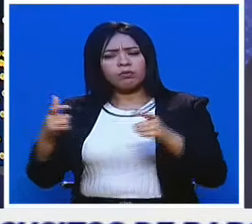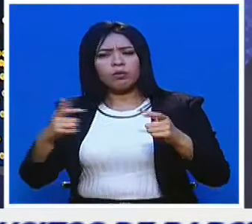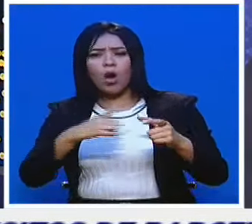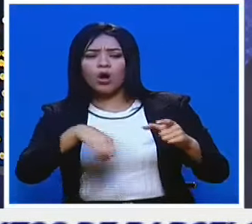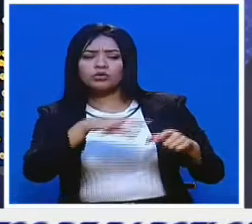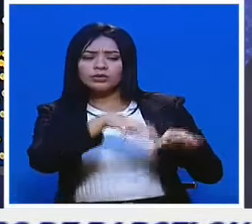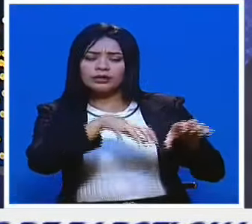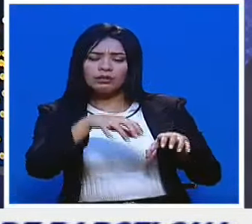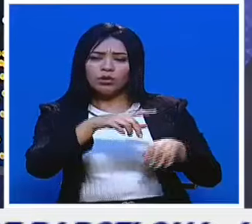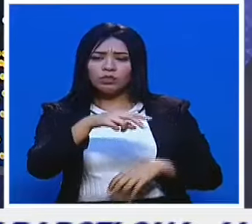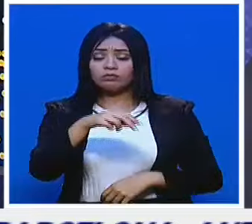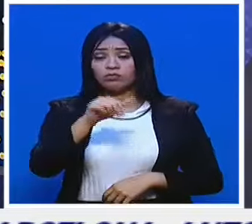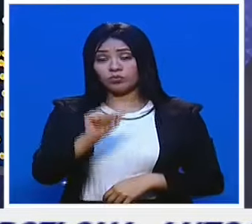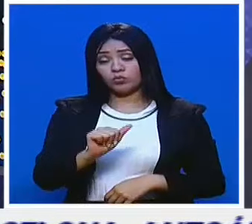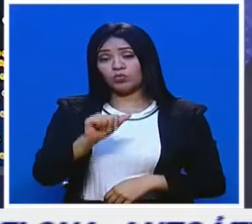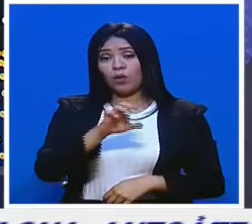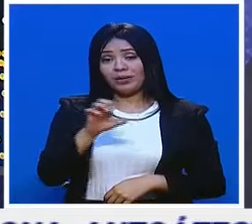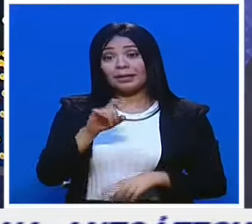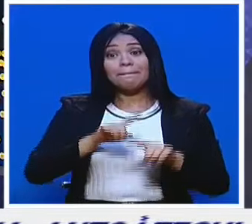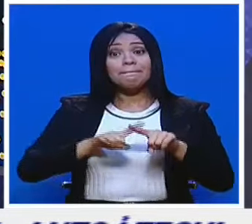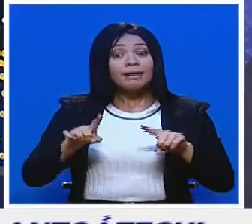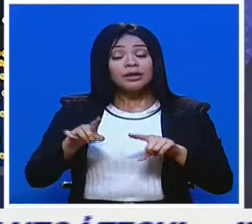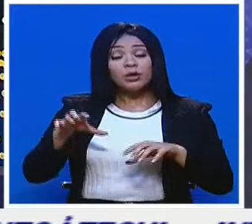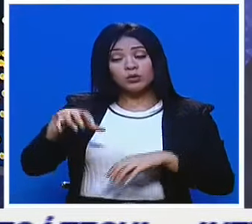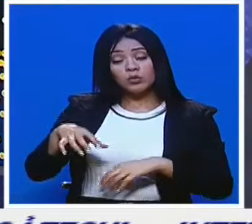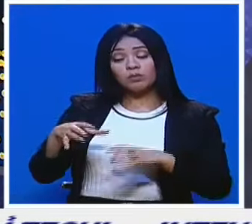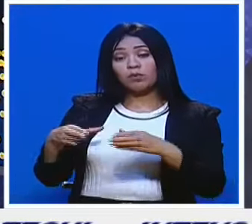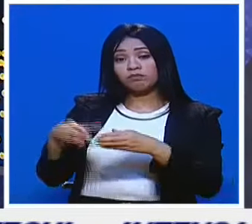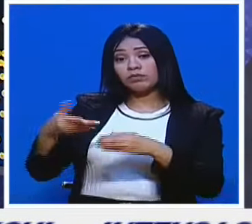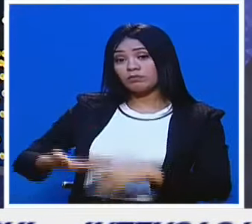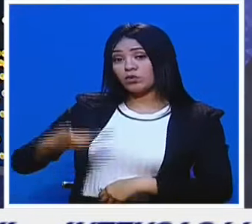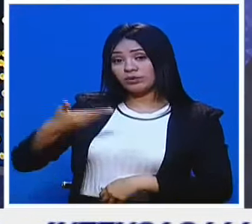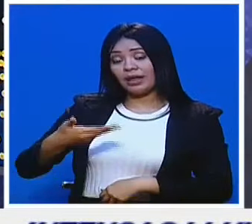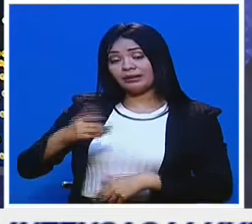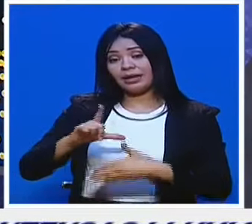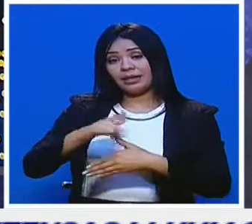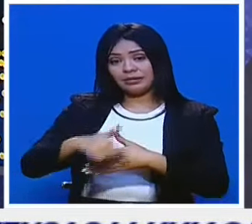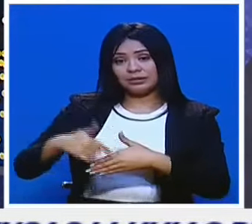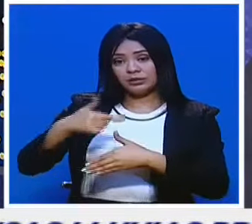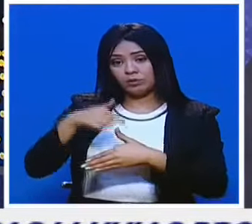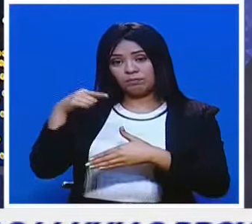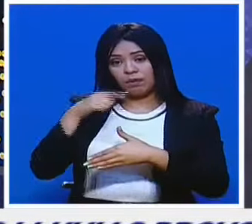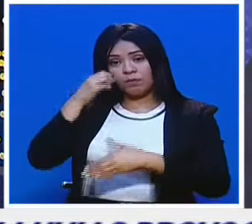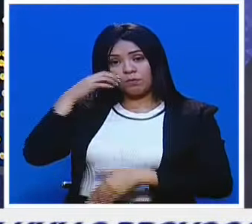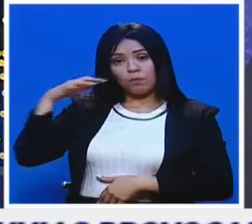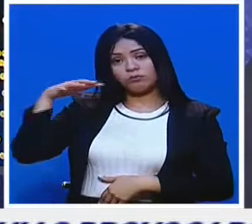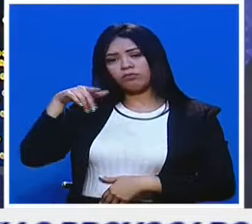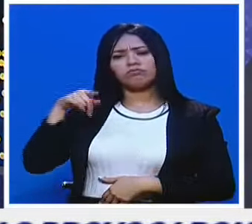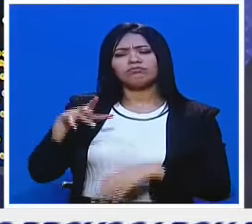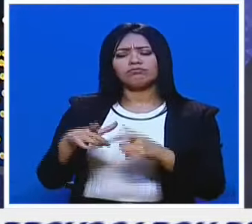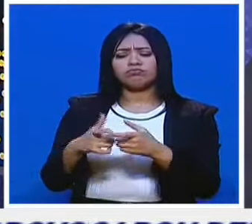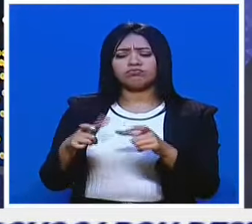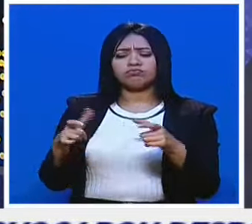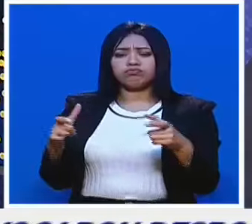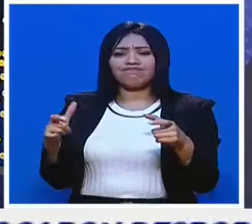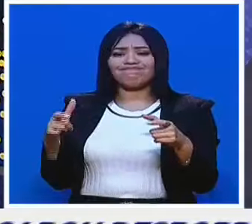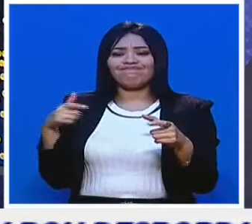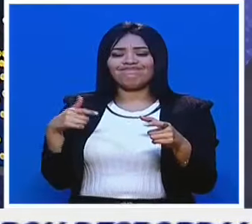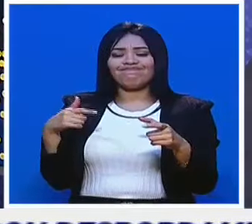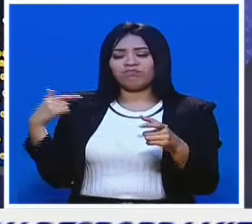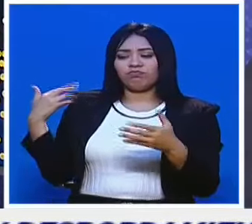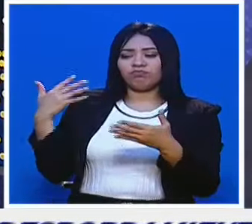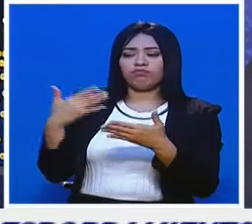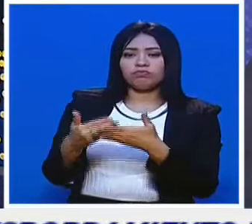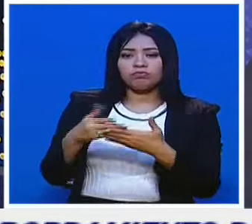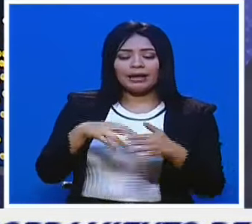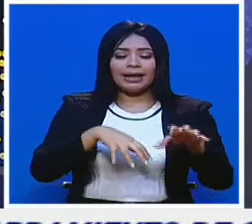suroeste, allí juegan un rol decisivo los votantes hispanos, la población que más rápidamente ha crecido en la última década. Los